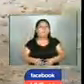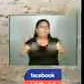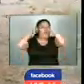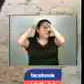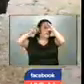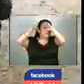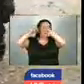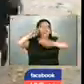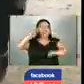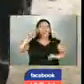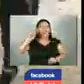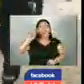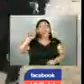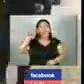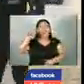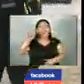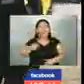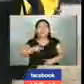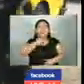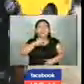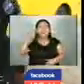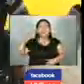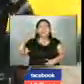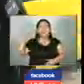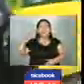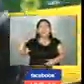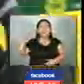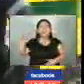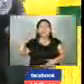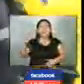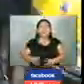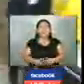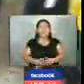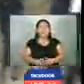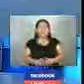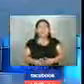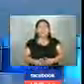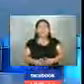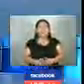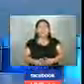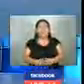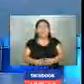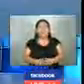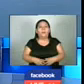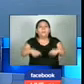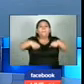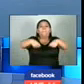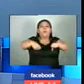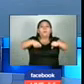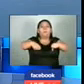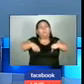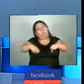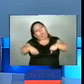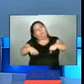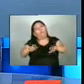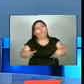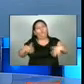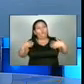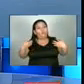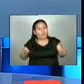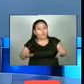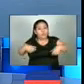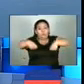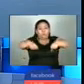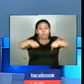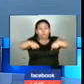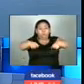Imágenes de Juan Castellanos. Un reporte de Néstor Hernández. Un motociclista falleció como consecuencia